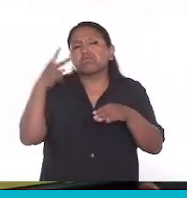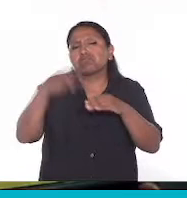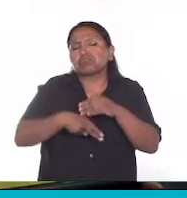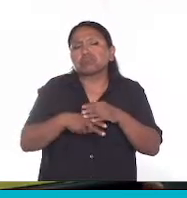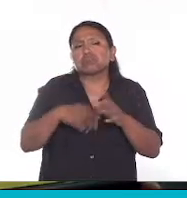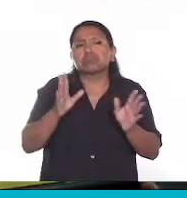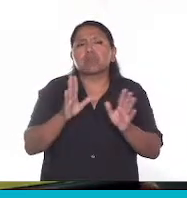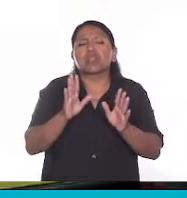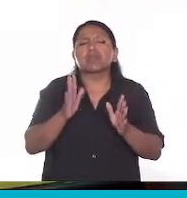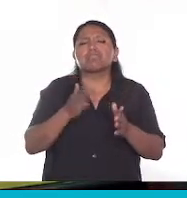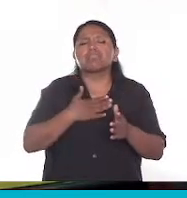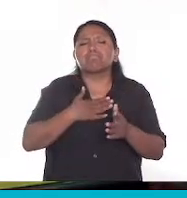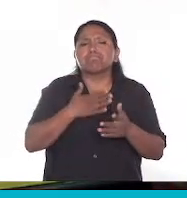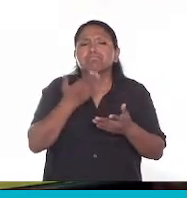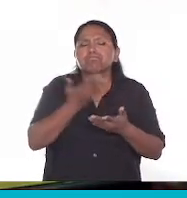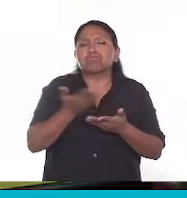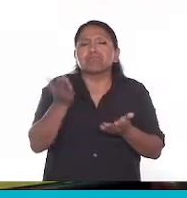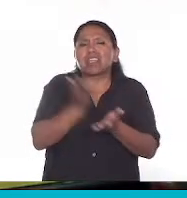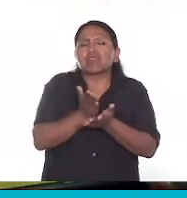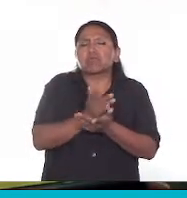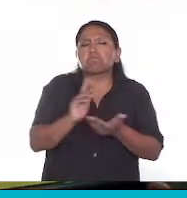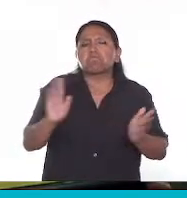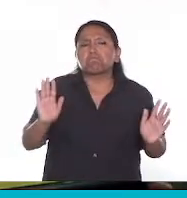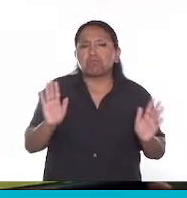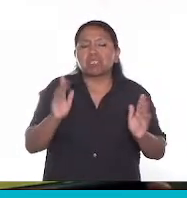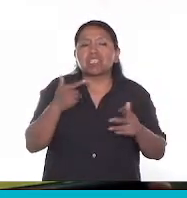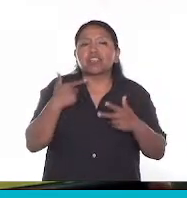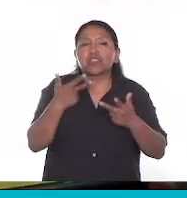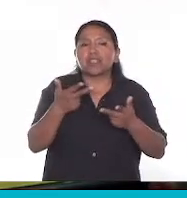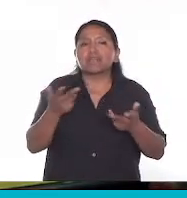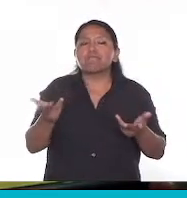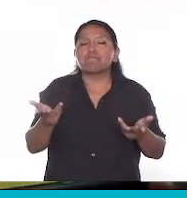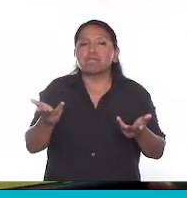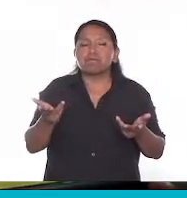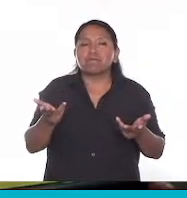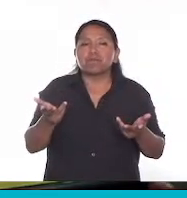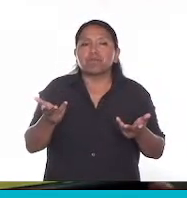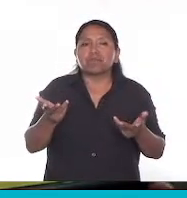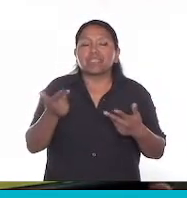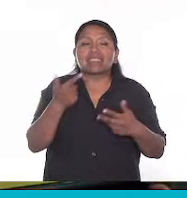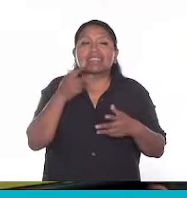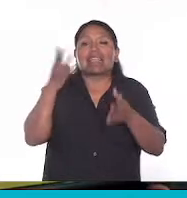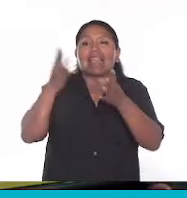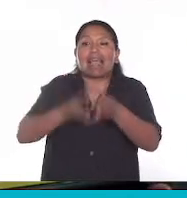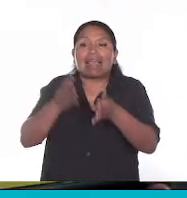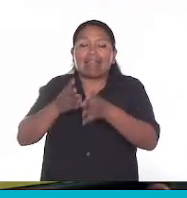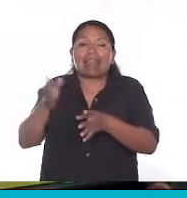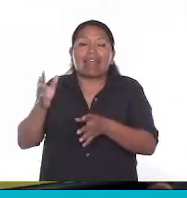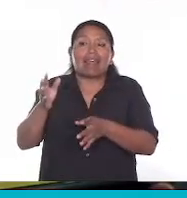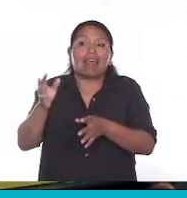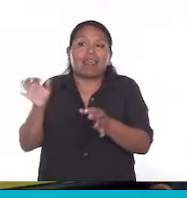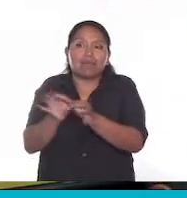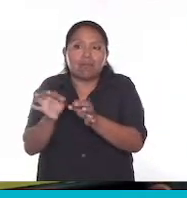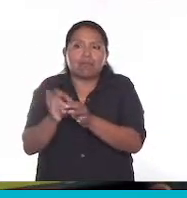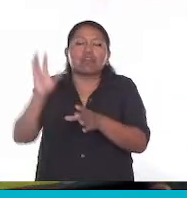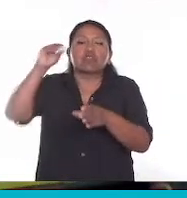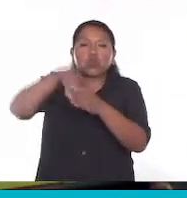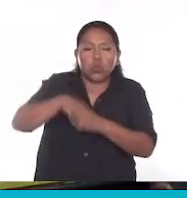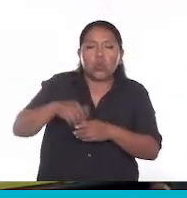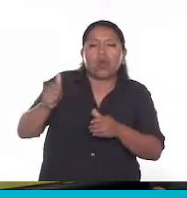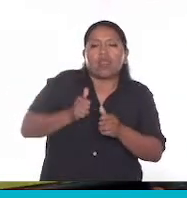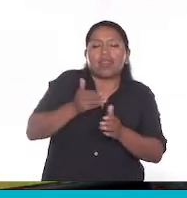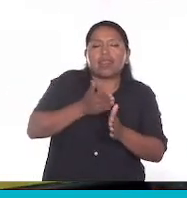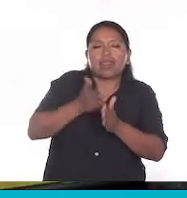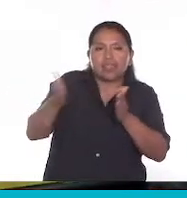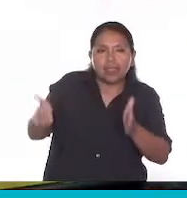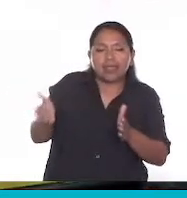crímenes de lesa humanidad. Y en esto retomo lo que dije hace un ratito que, bueno, si la guerra de Malvinas fue parte de la dictadura y el terrorismo de Estado